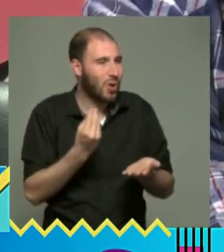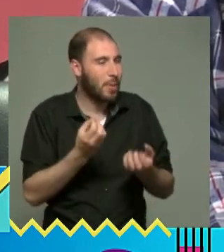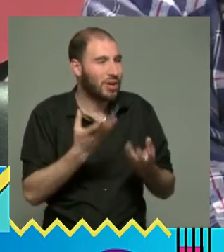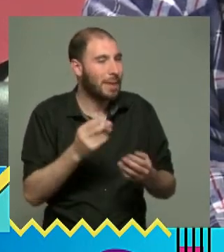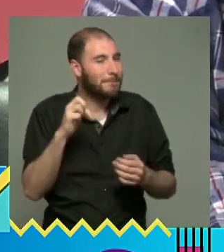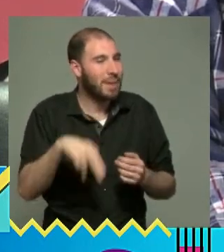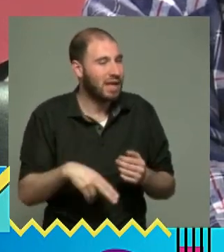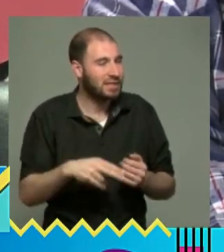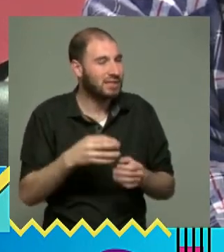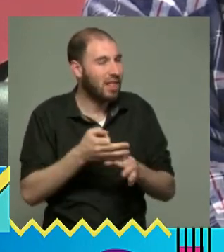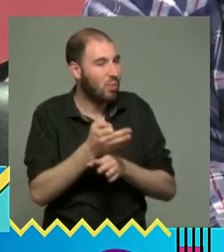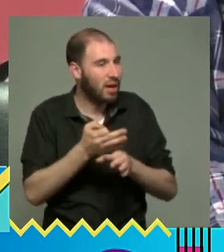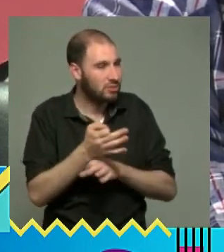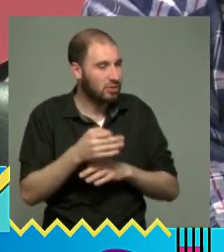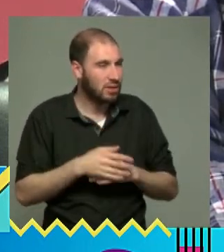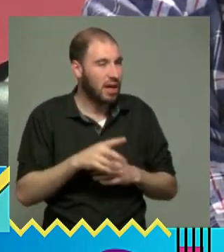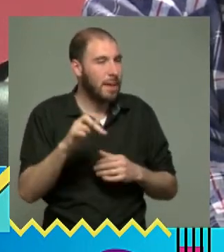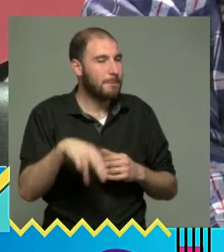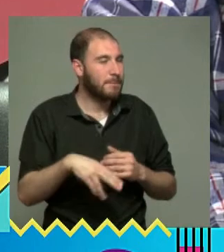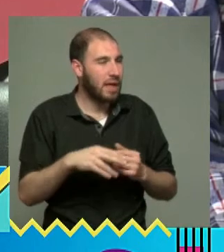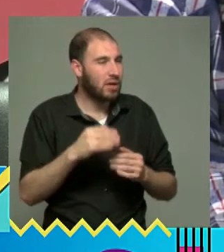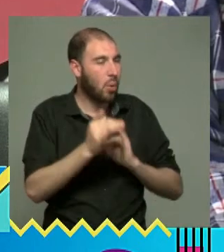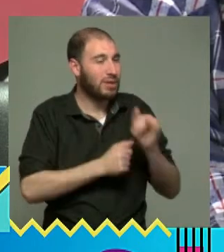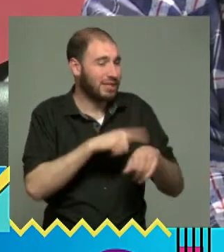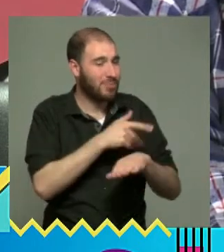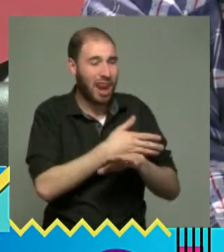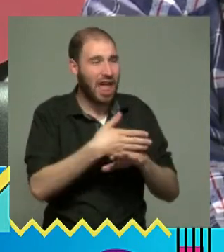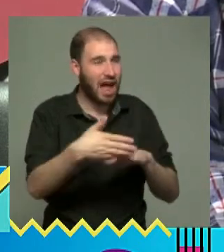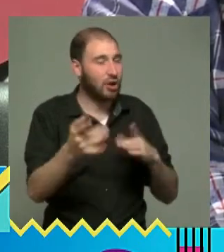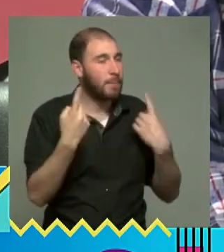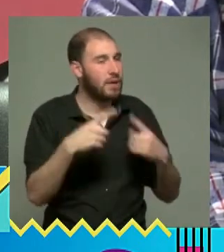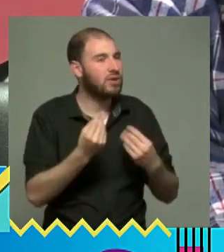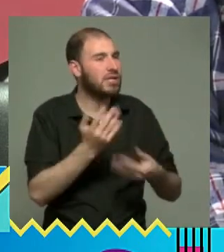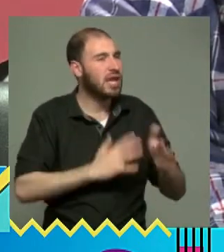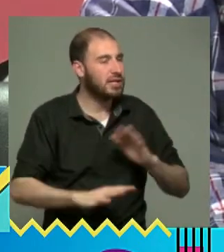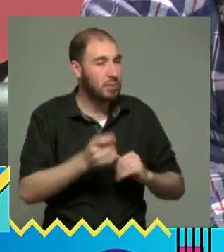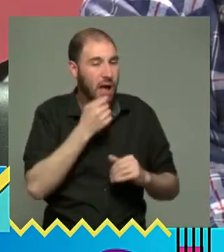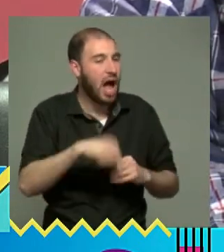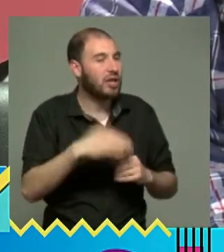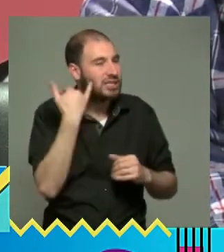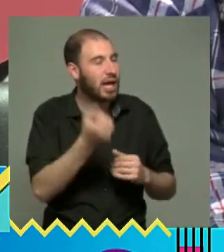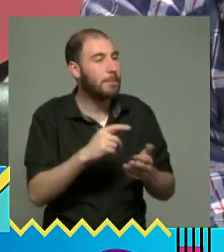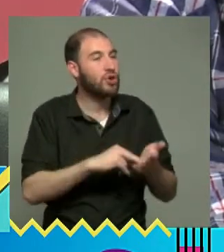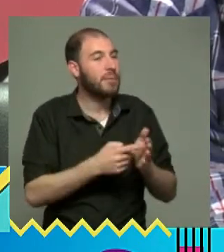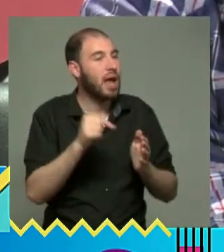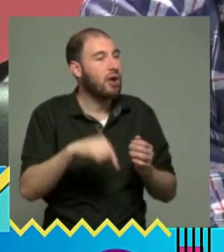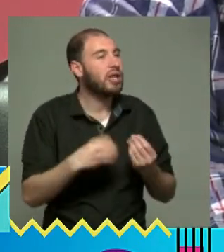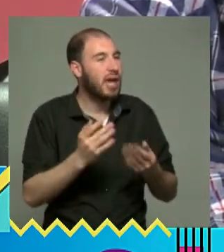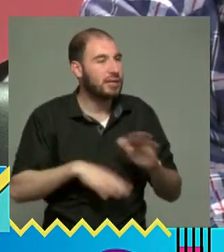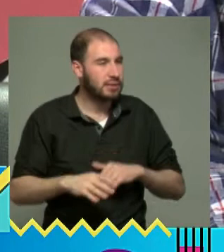las políticas de educación son políticas que están planteadas a largo plazo, pero ¿qué hacemos ahora, ya, con el problema en este